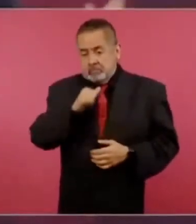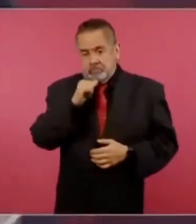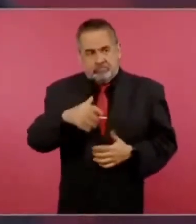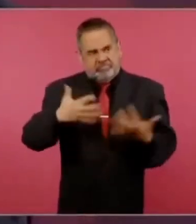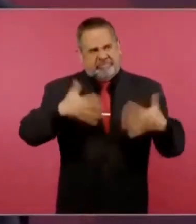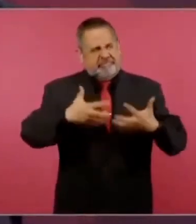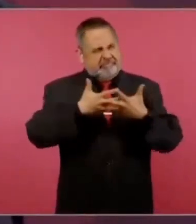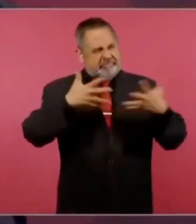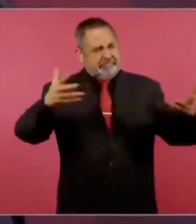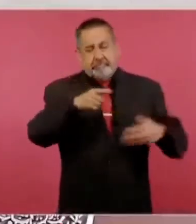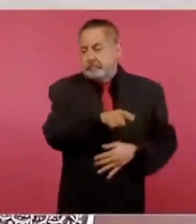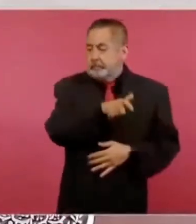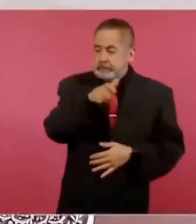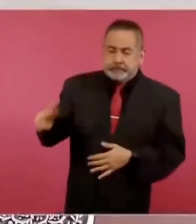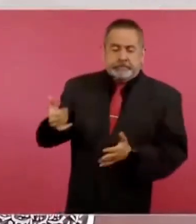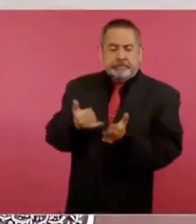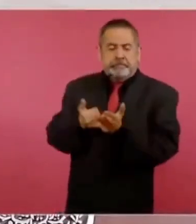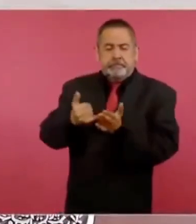grandes